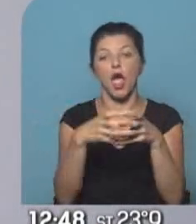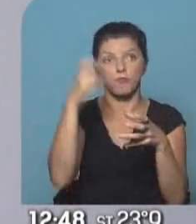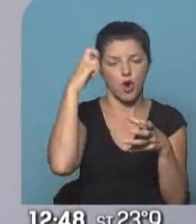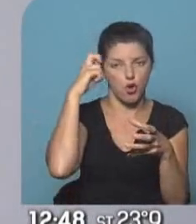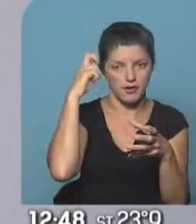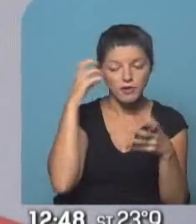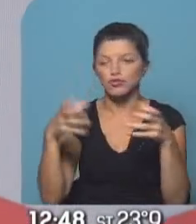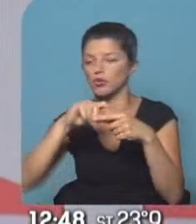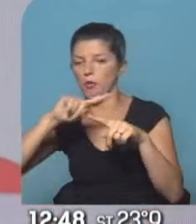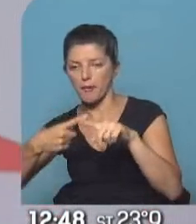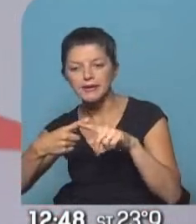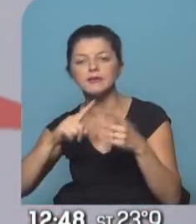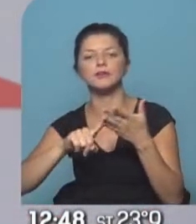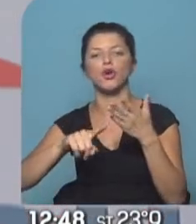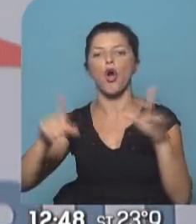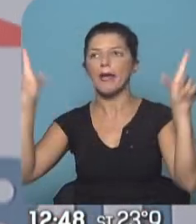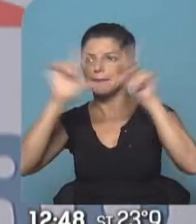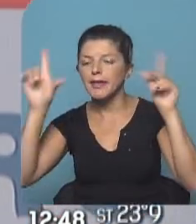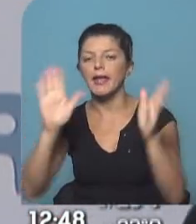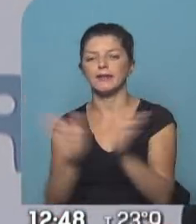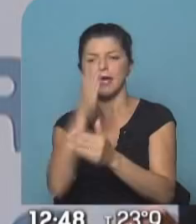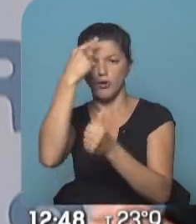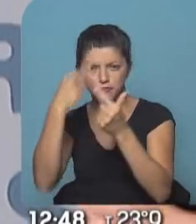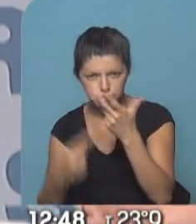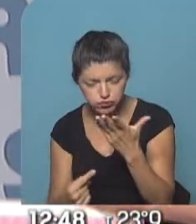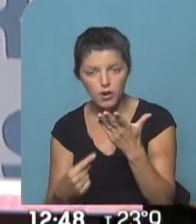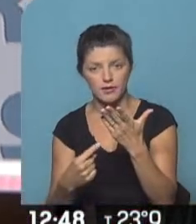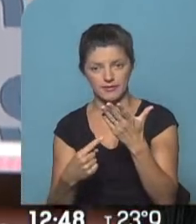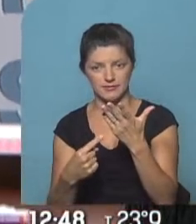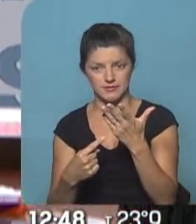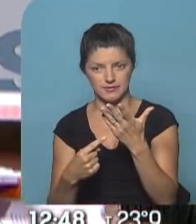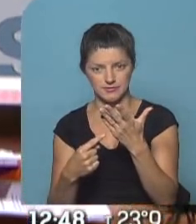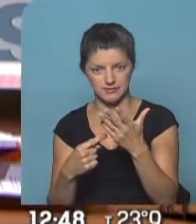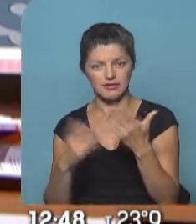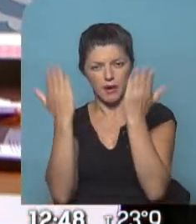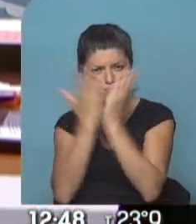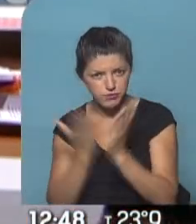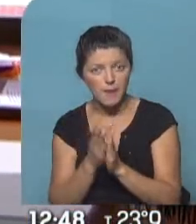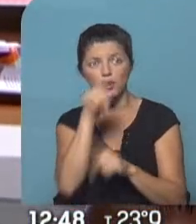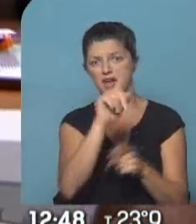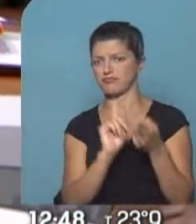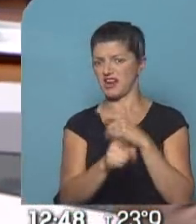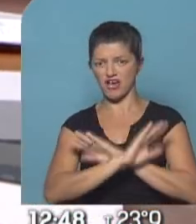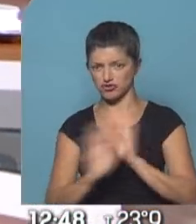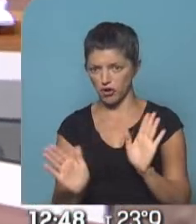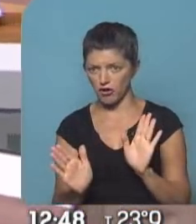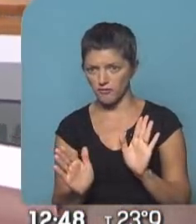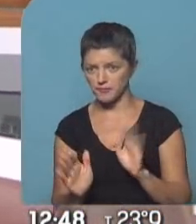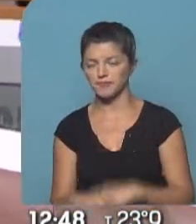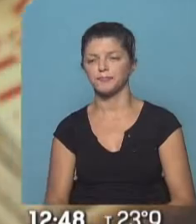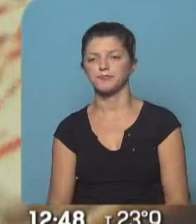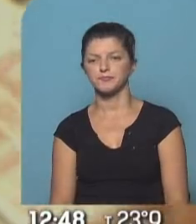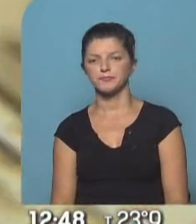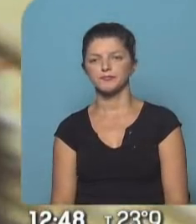que transformaban esas noticias en algo, le ponían contexto. Ahora vemos una cuestión mucho más directa. Sin Sí, mediación. justamente mencionás lo que tiene que ver